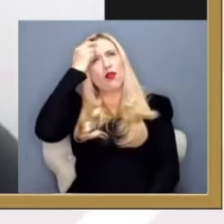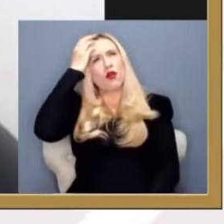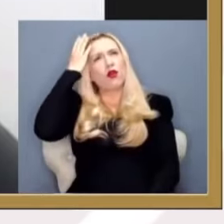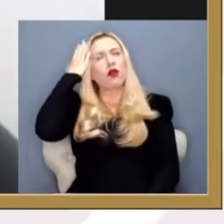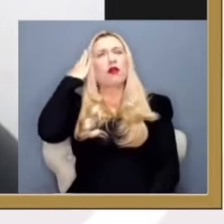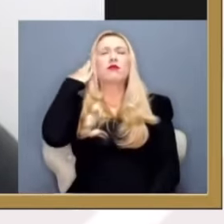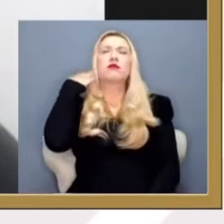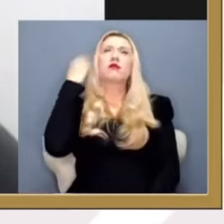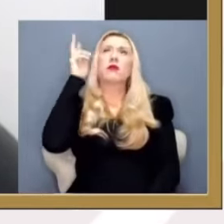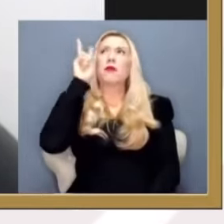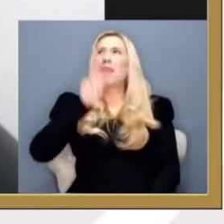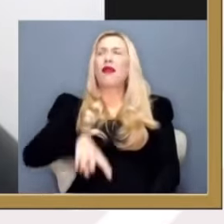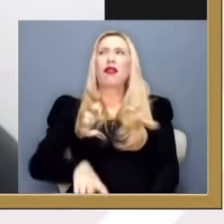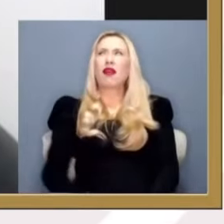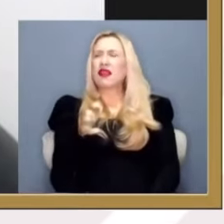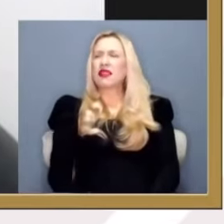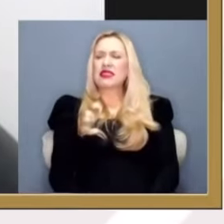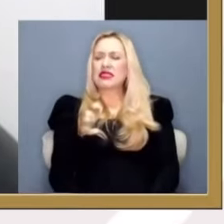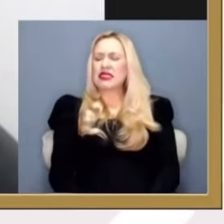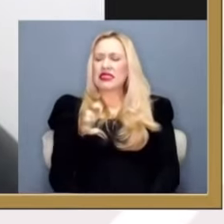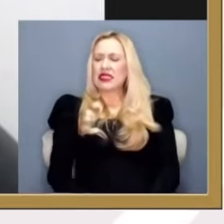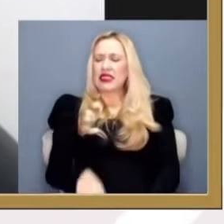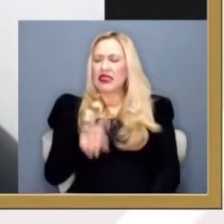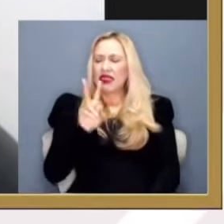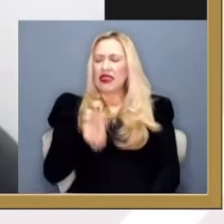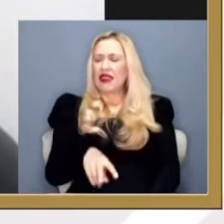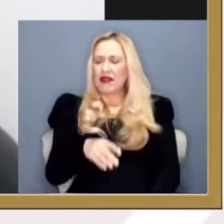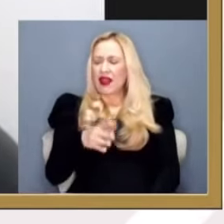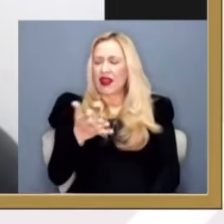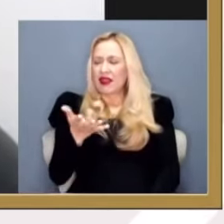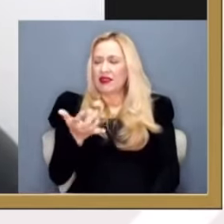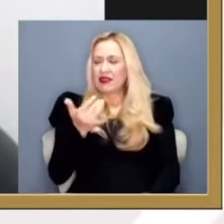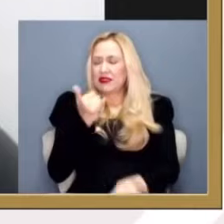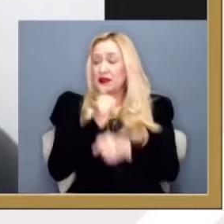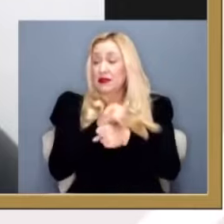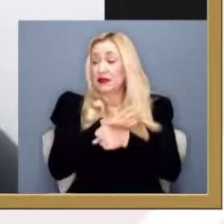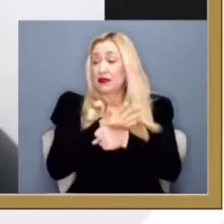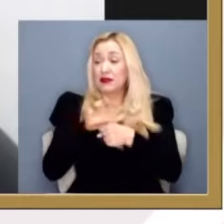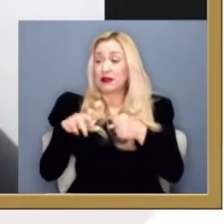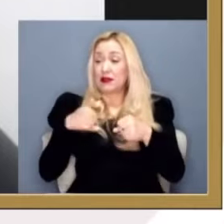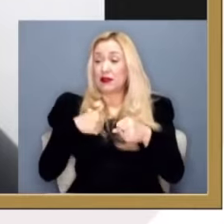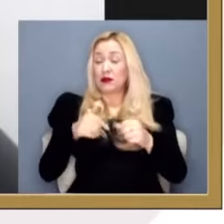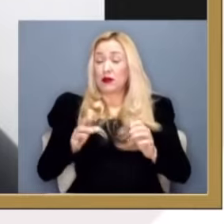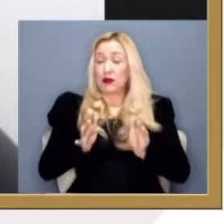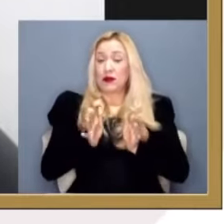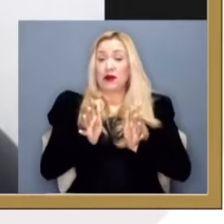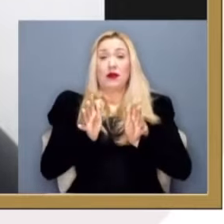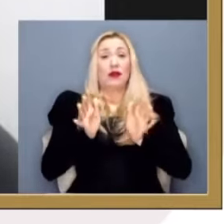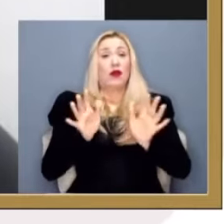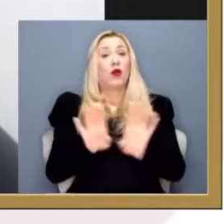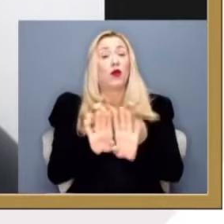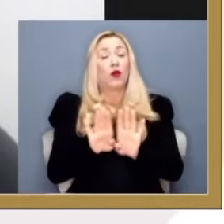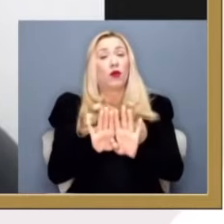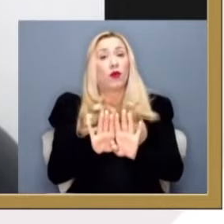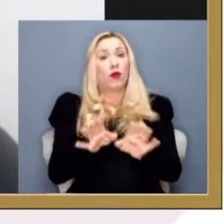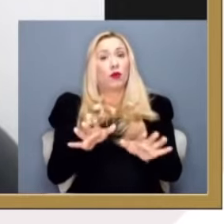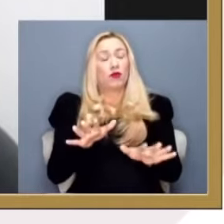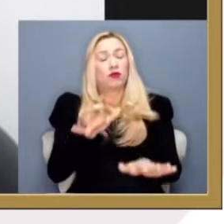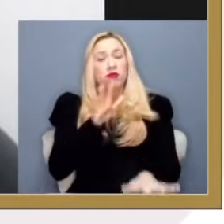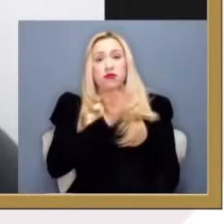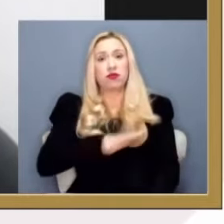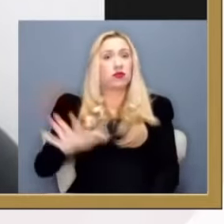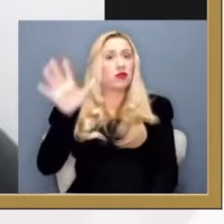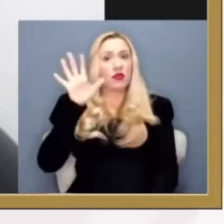hace increíble que ha parado la ley de infancias, que no la han querido